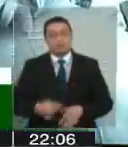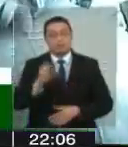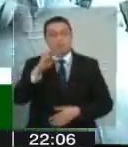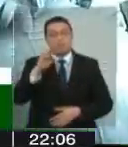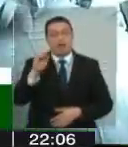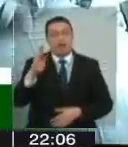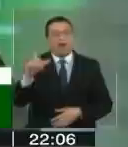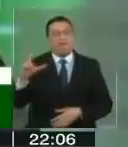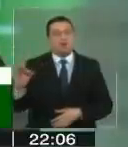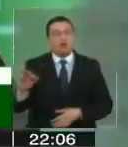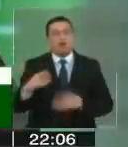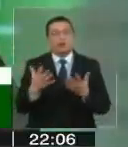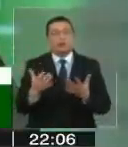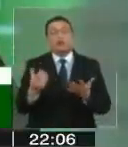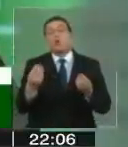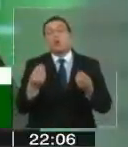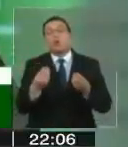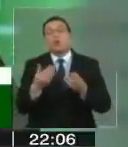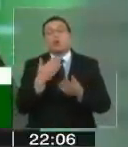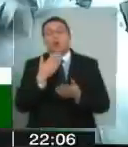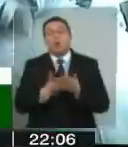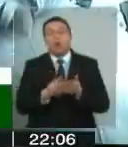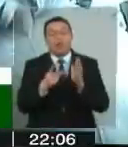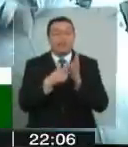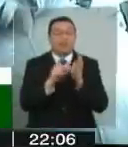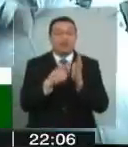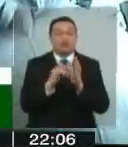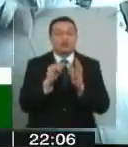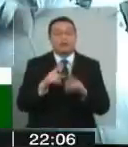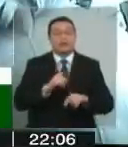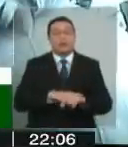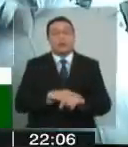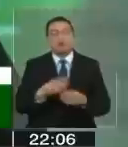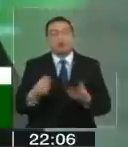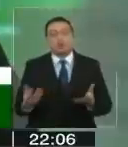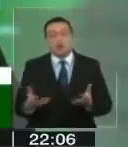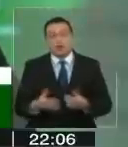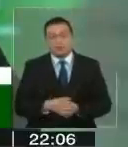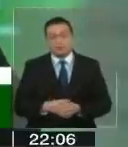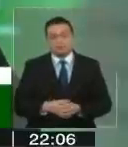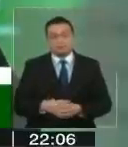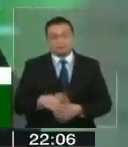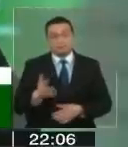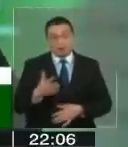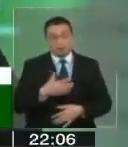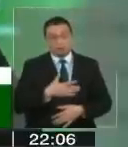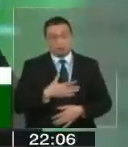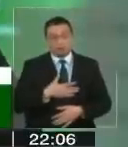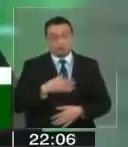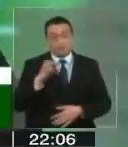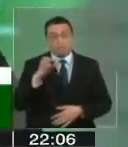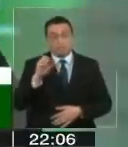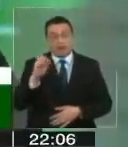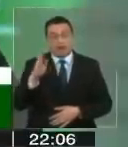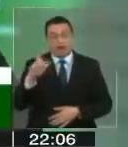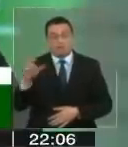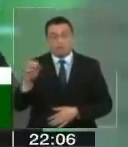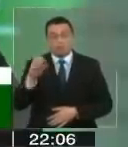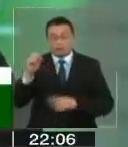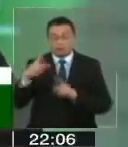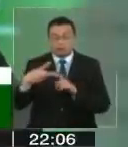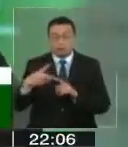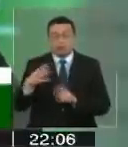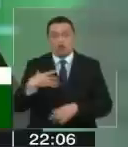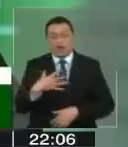Pablo y cuándo se produce el diagnóstico y cómo es ese momento también. Bueno, yo tuve a Pablo, es el segundo de mis